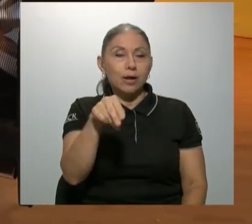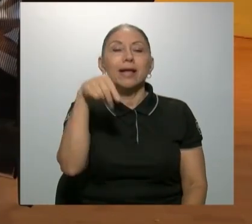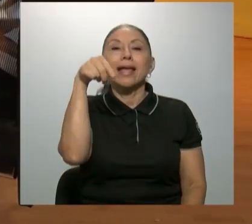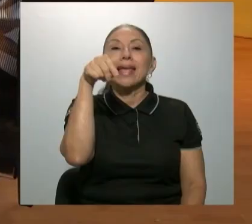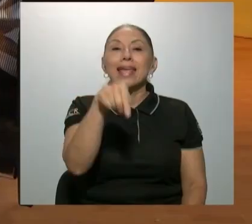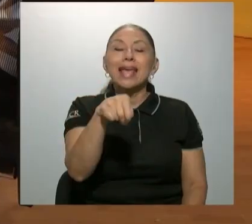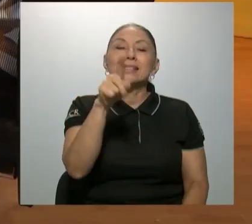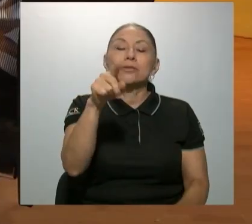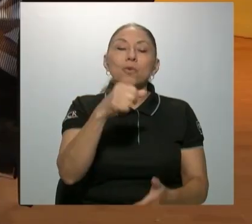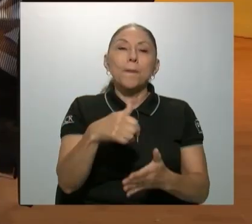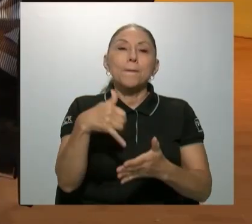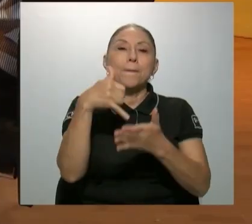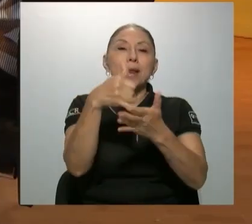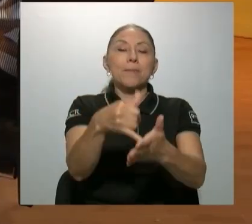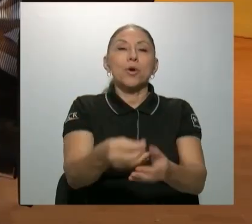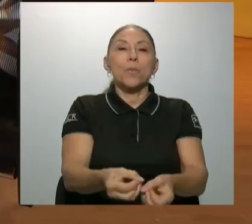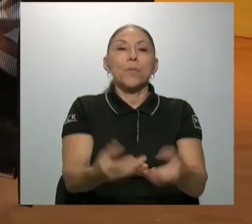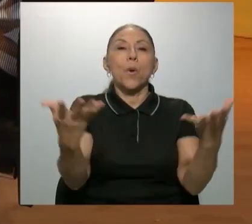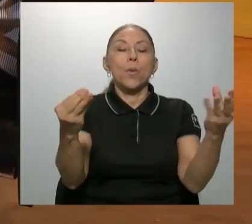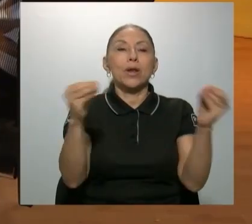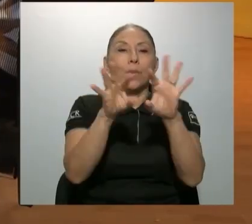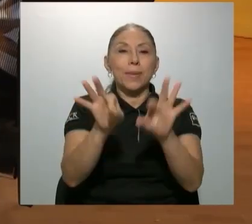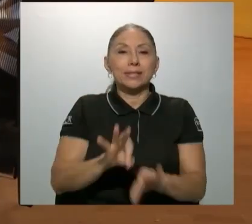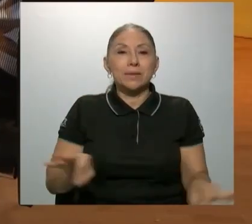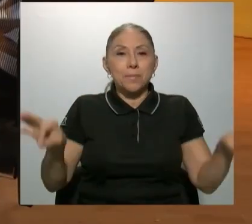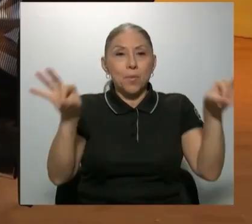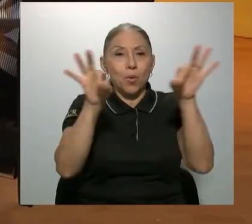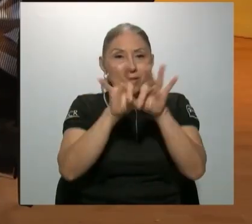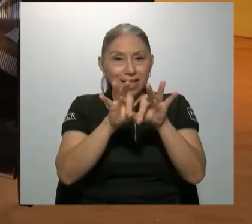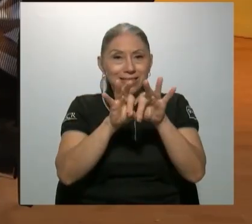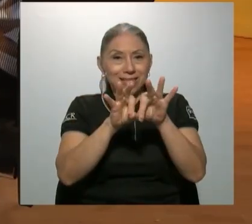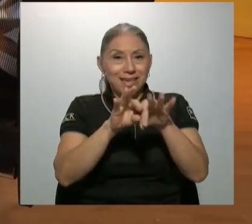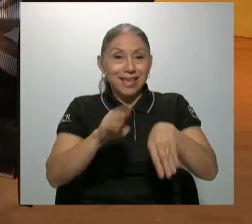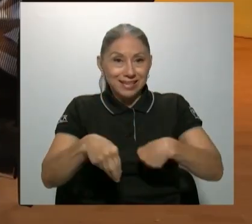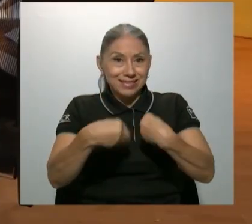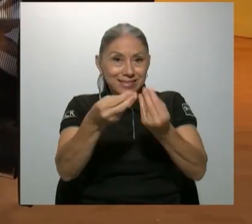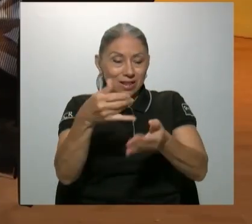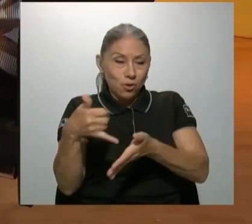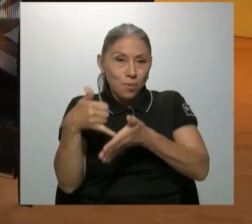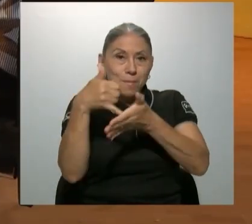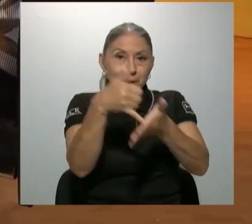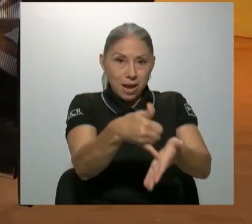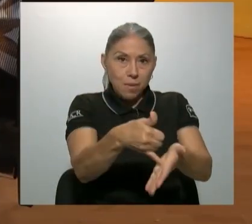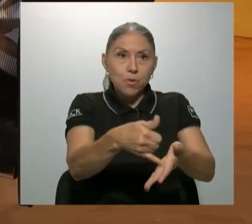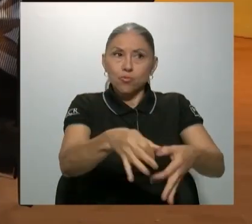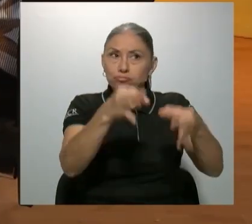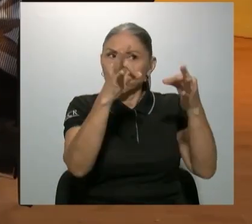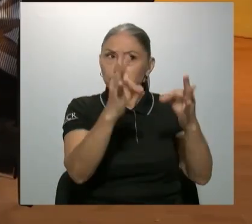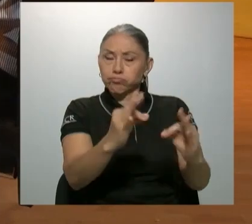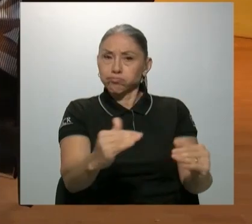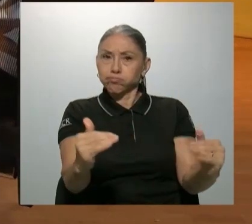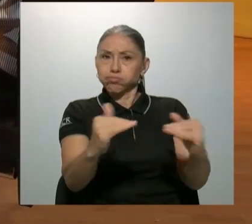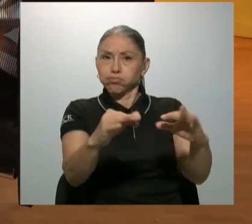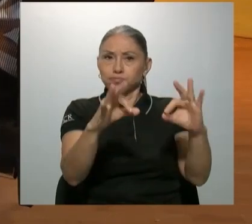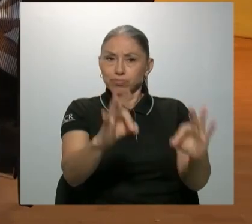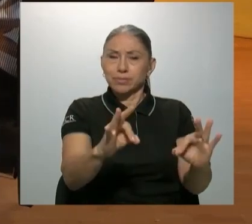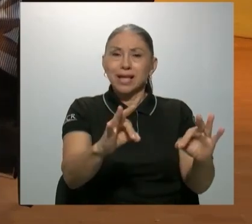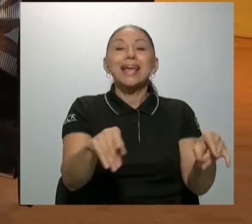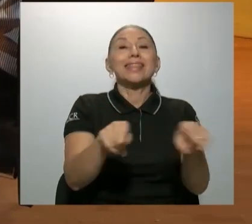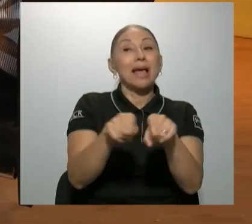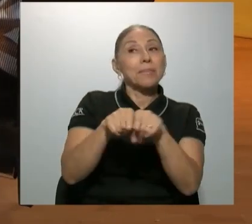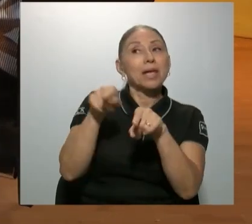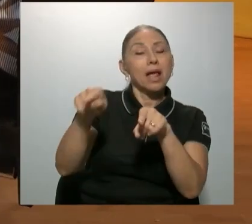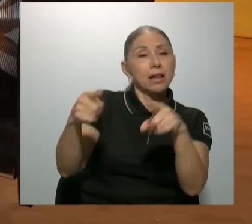público más importante que se da, se le otorgó con mucha justicia y se le otorgaron un montón de otros premios,